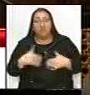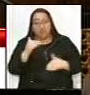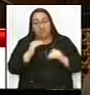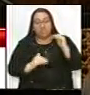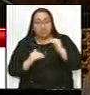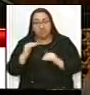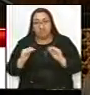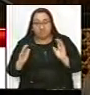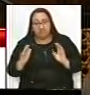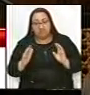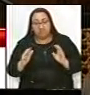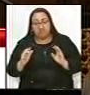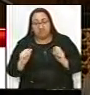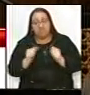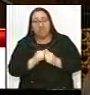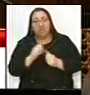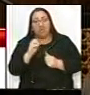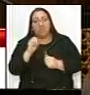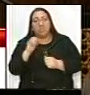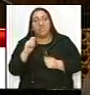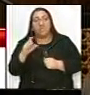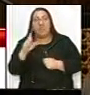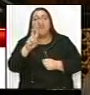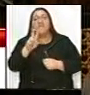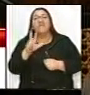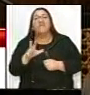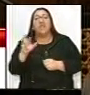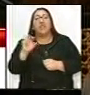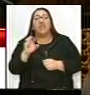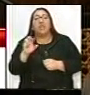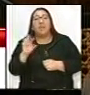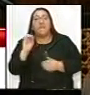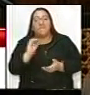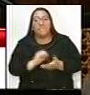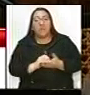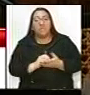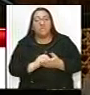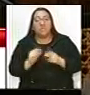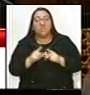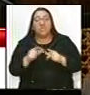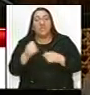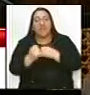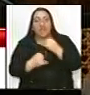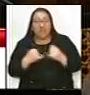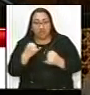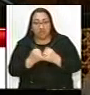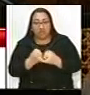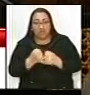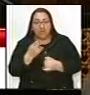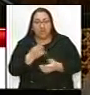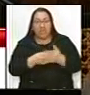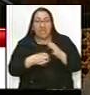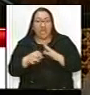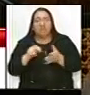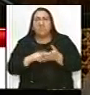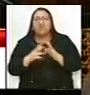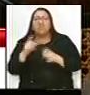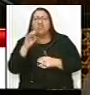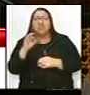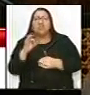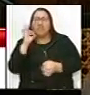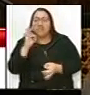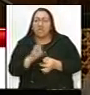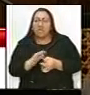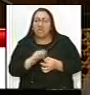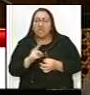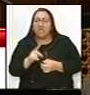fijada por osiptel de 23 dólares más el costo de salida internacional lo que hace que tengamos una tarifa final